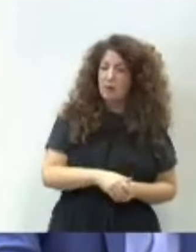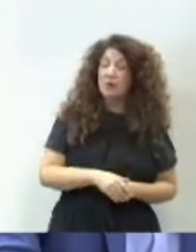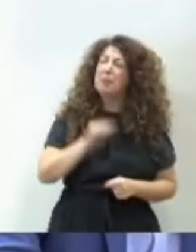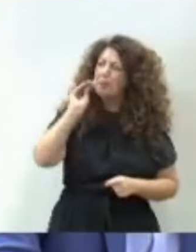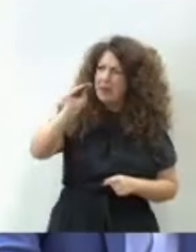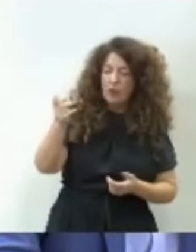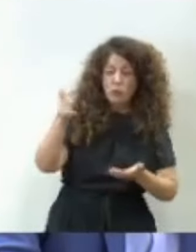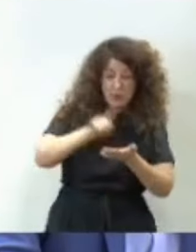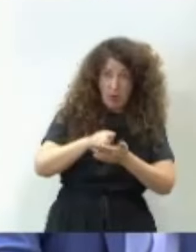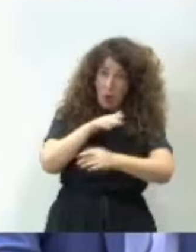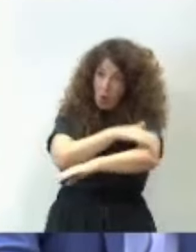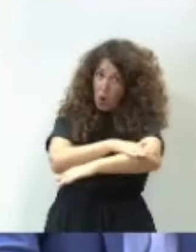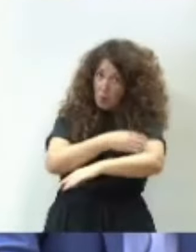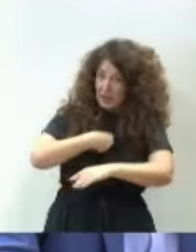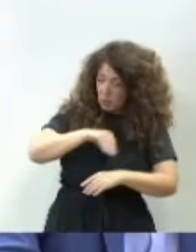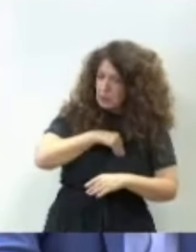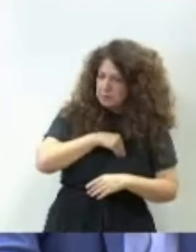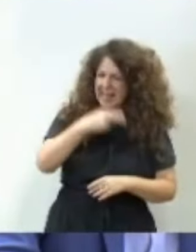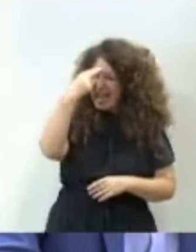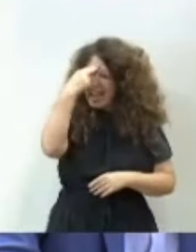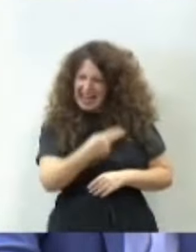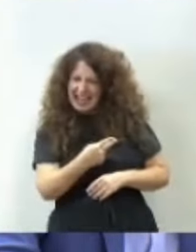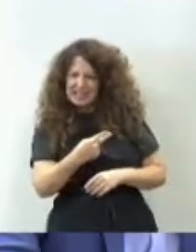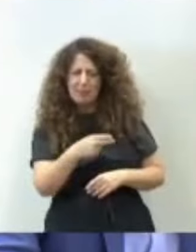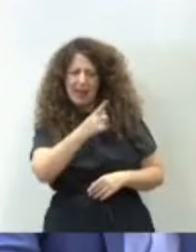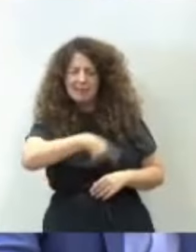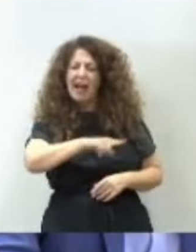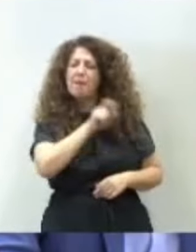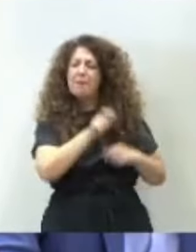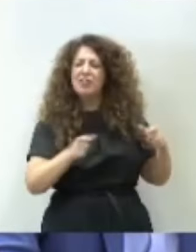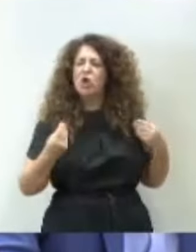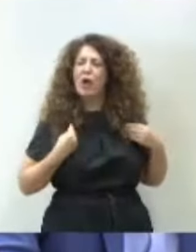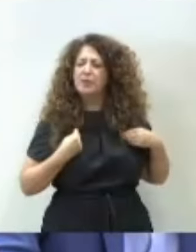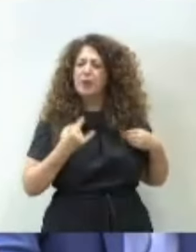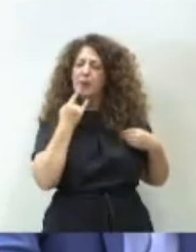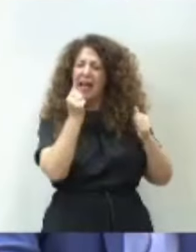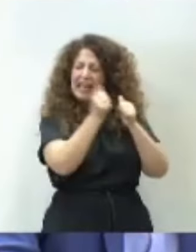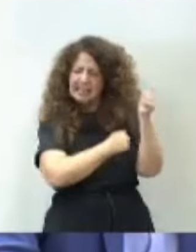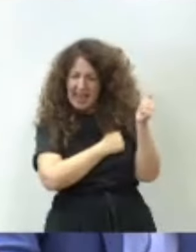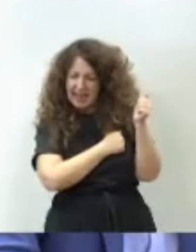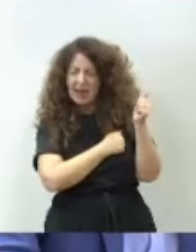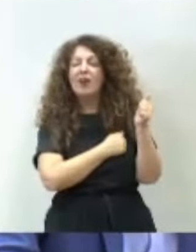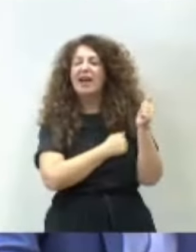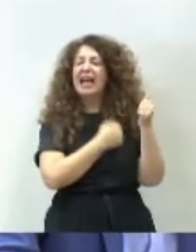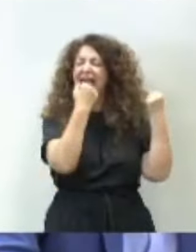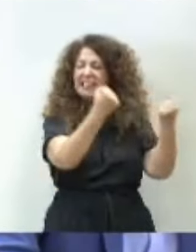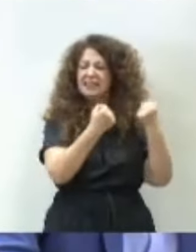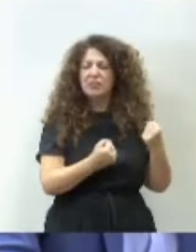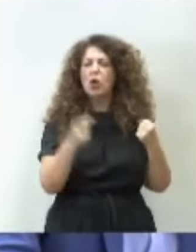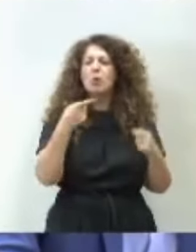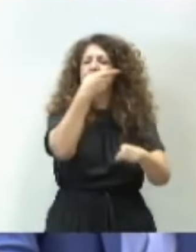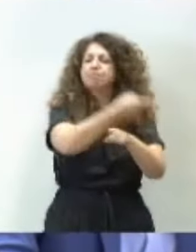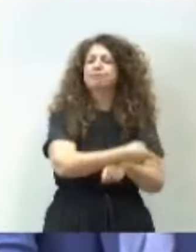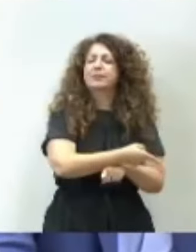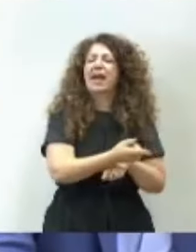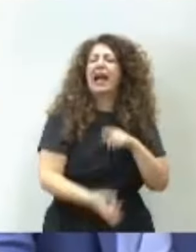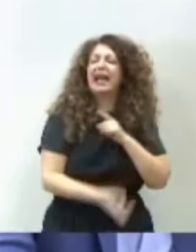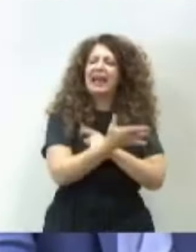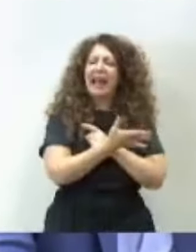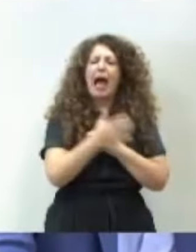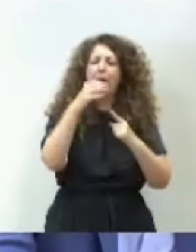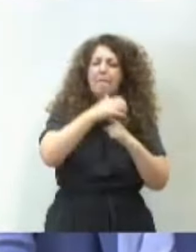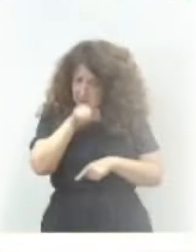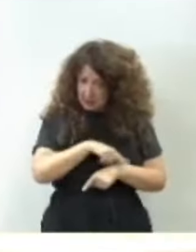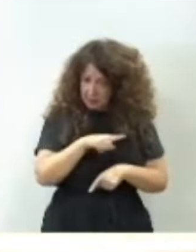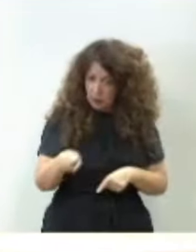España respetará la voluntad de los herreños y sus instituciones y no impondrá la creación de un parque nacional marino si así lo deciden en